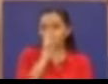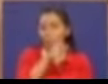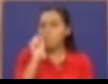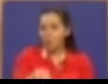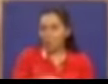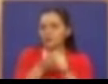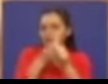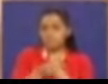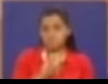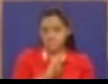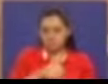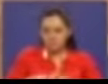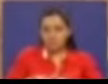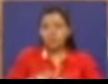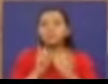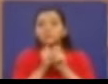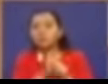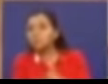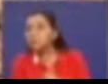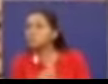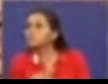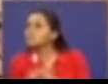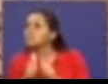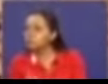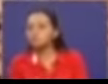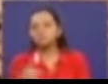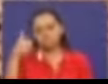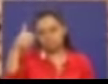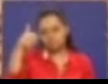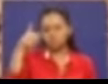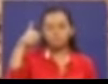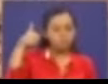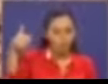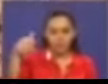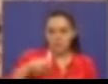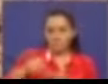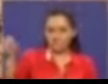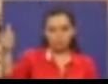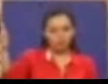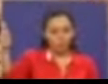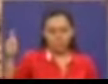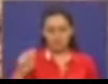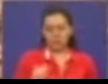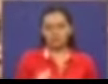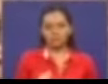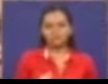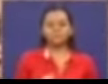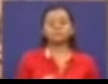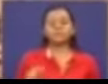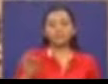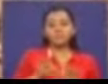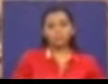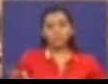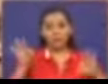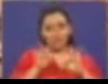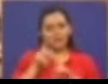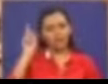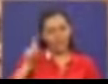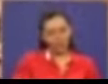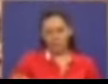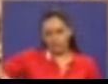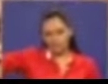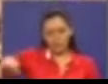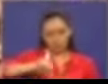la respuesta a su denuncia. Eso está muy bien. Exactamente, justamente porque es importante que el ciudadano se empodere